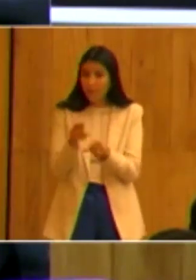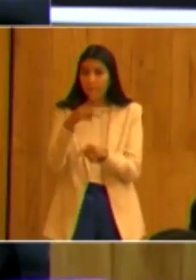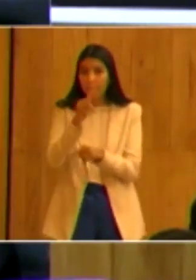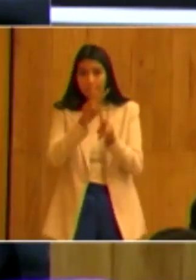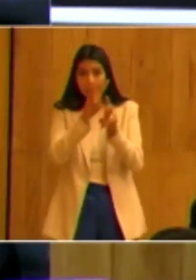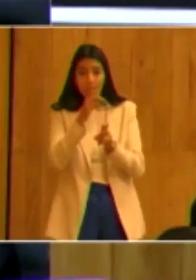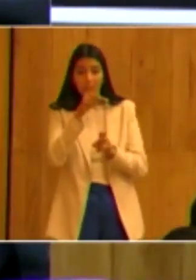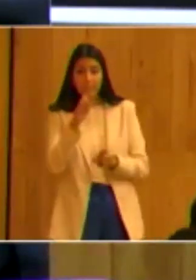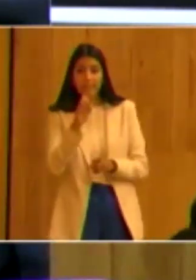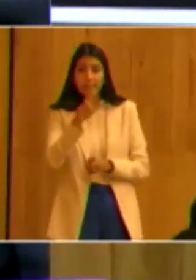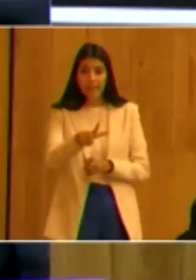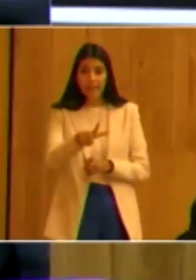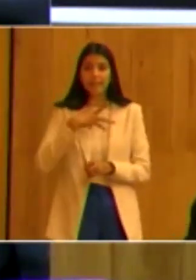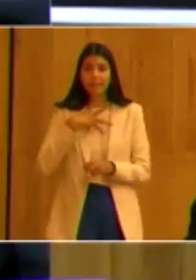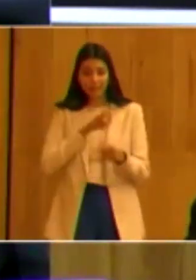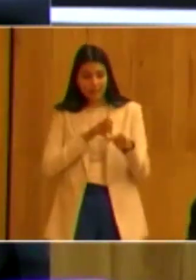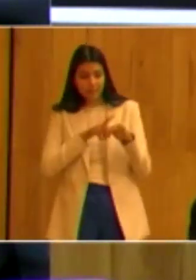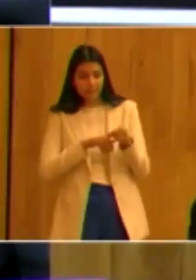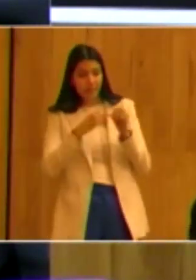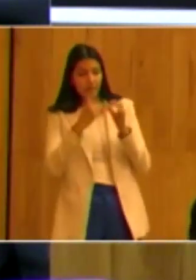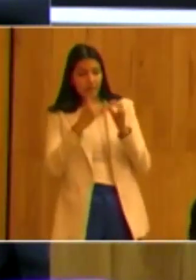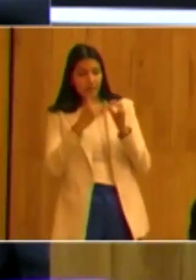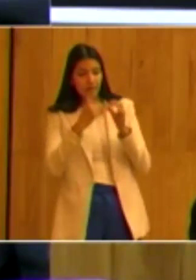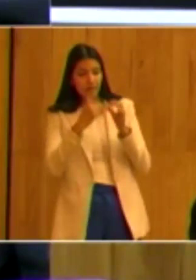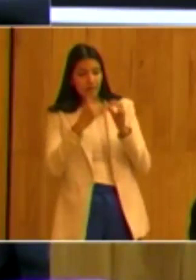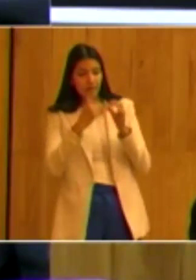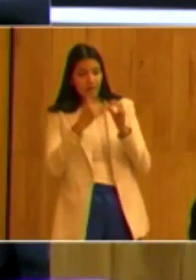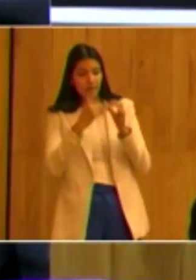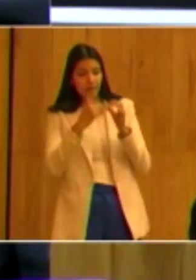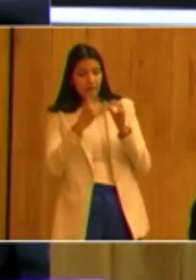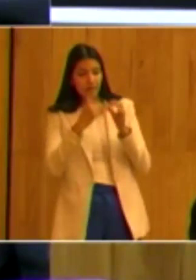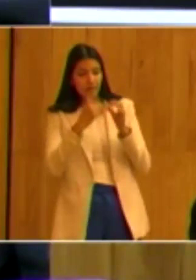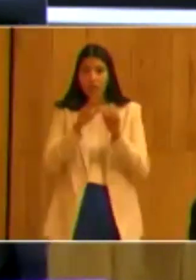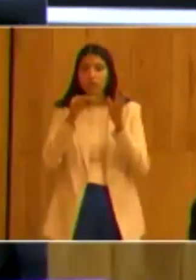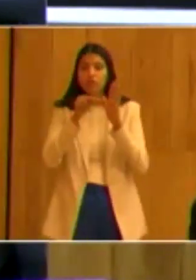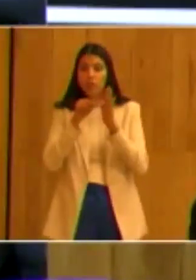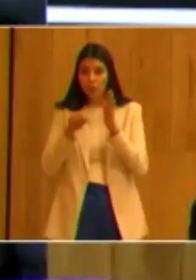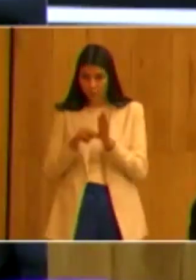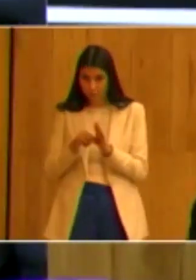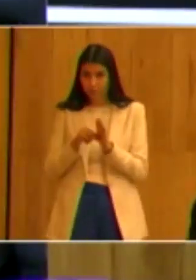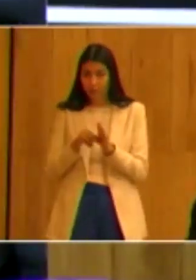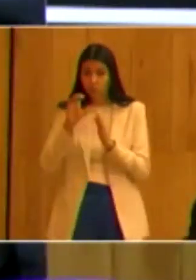materia penal tiene sus particularidades derivados de la propia redacción de la